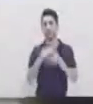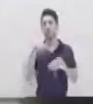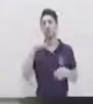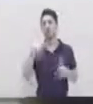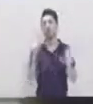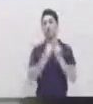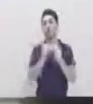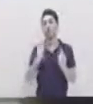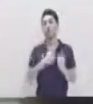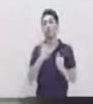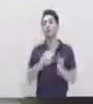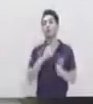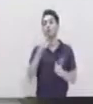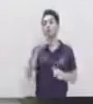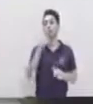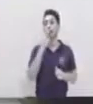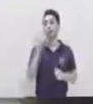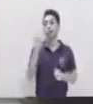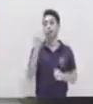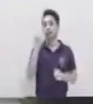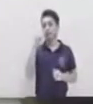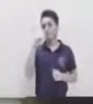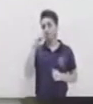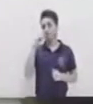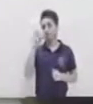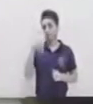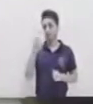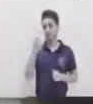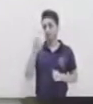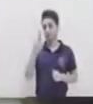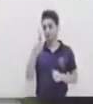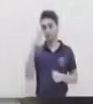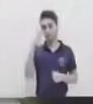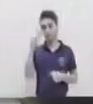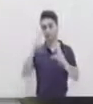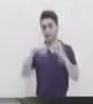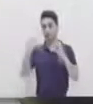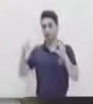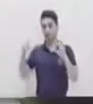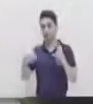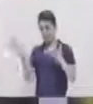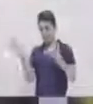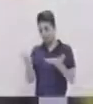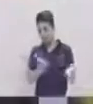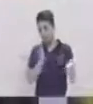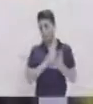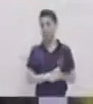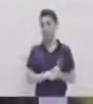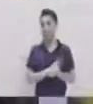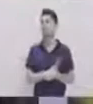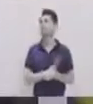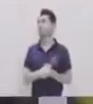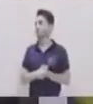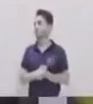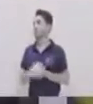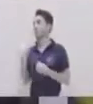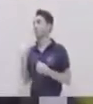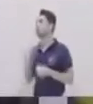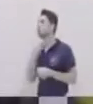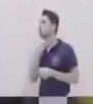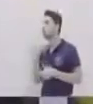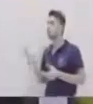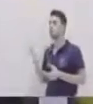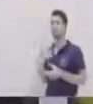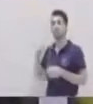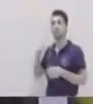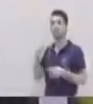Segmento de matemáticas. Hoy nos acompaña el profesor Christopher Duarte para seguirnos enseñando más sobre la estadística. Profe, bienvenido. Mucho